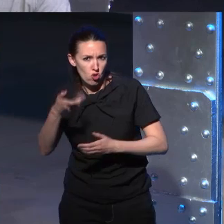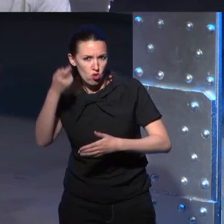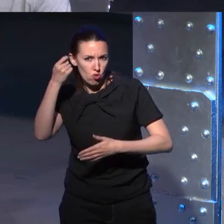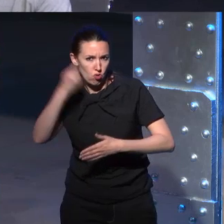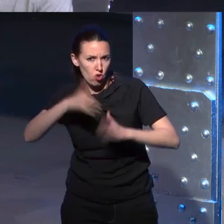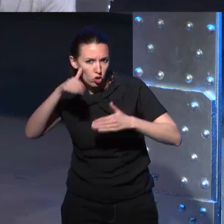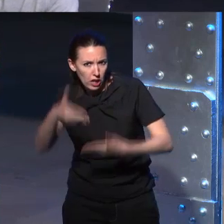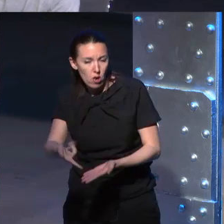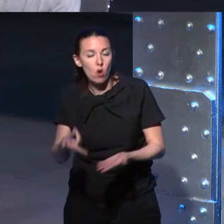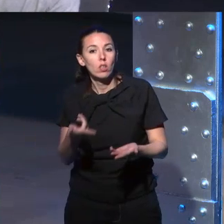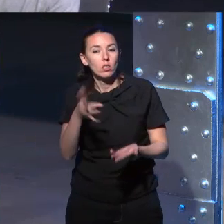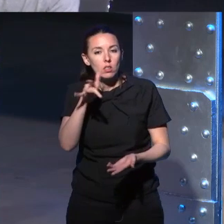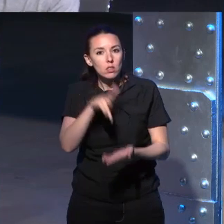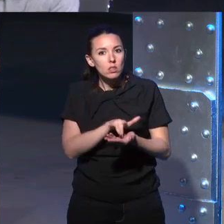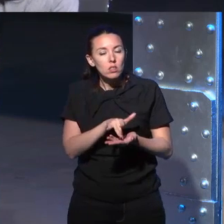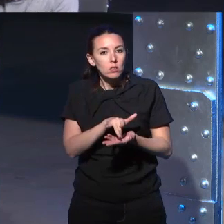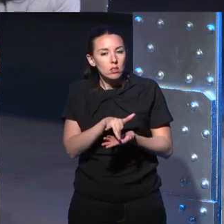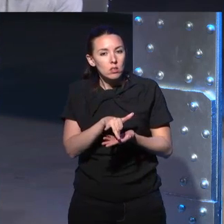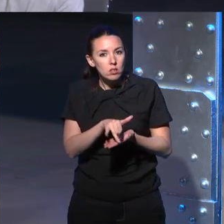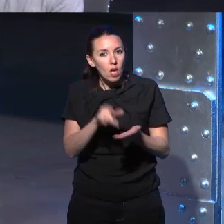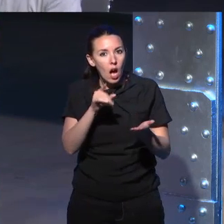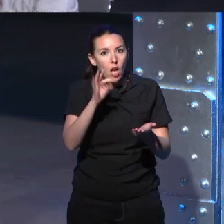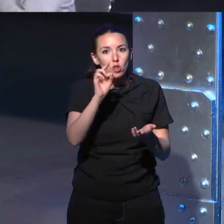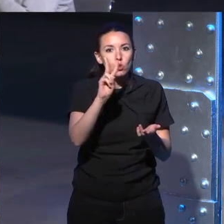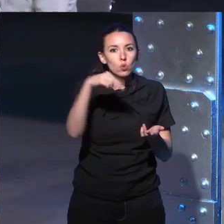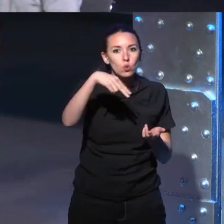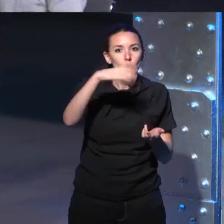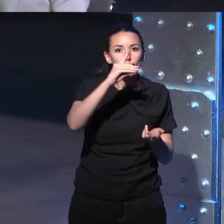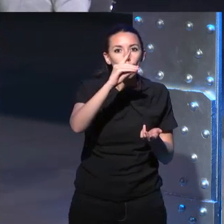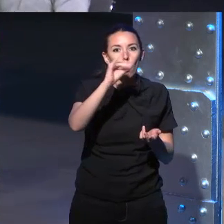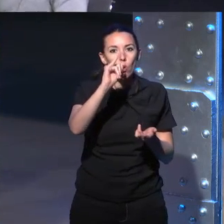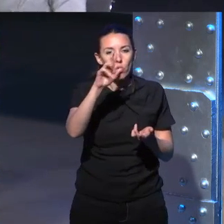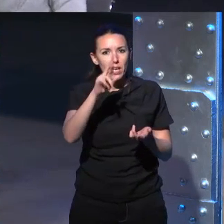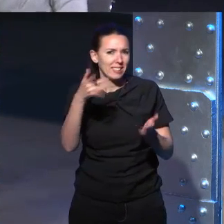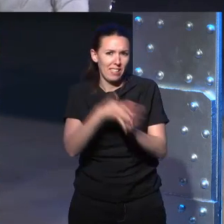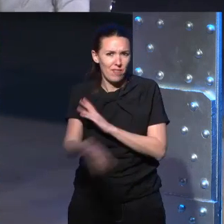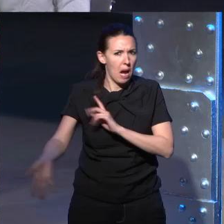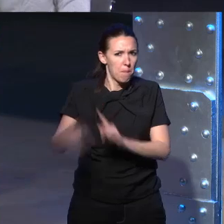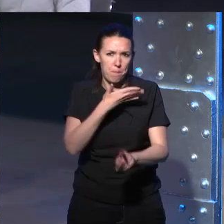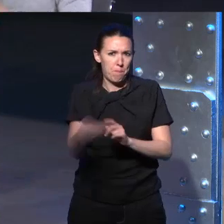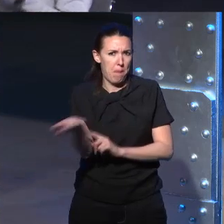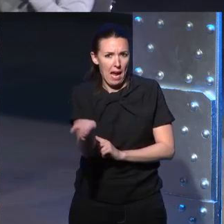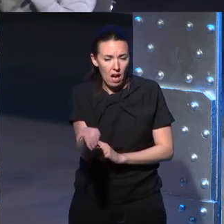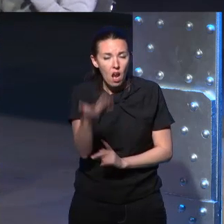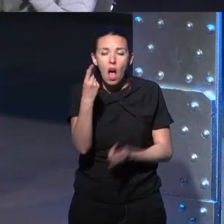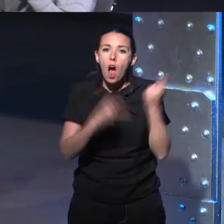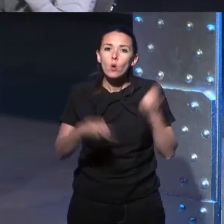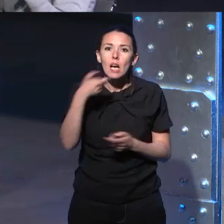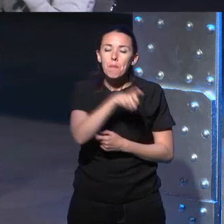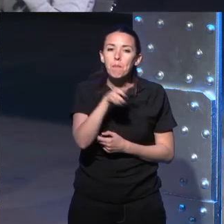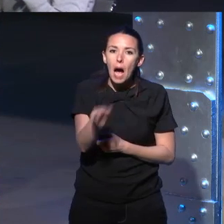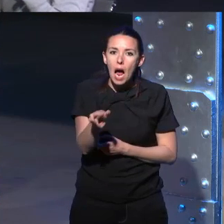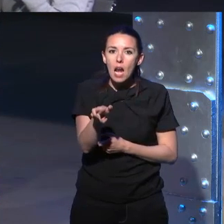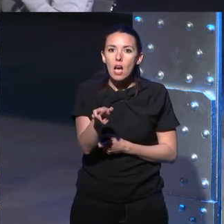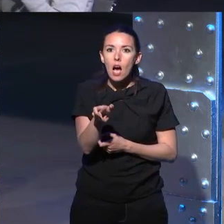da. Lo vamos a tundir. Atundir es pegarle golpes. Claro. Hay palabras que están dentro de